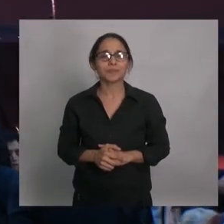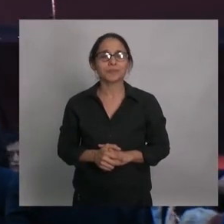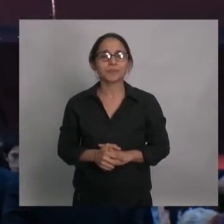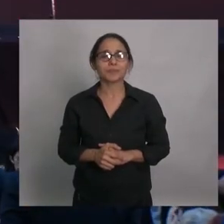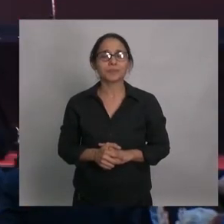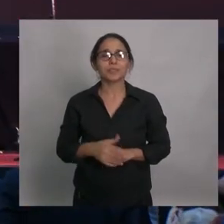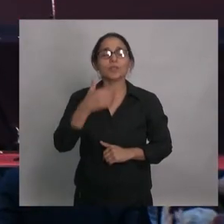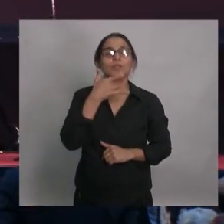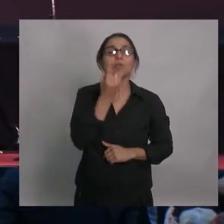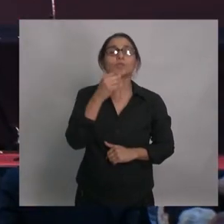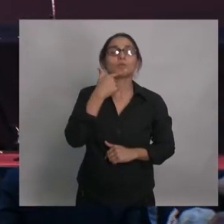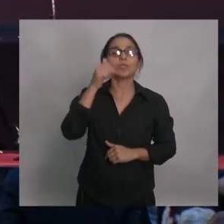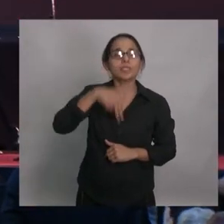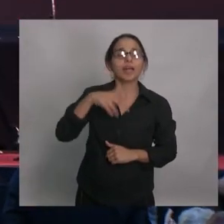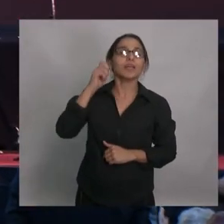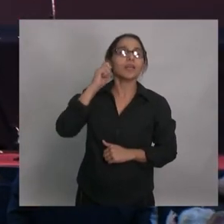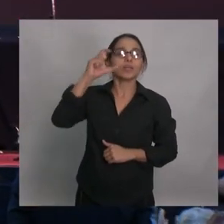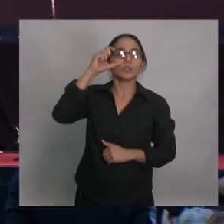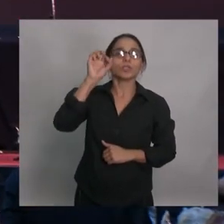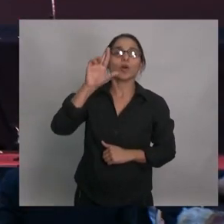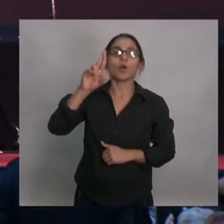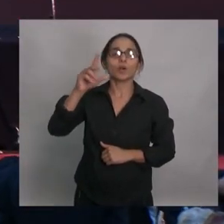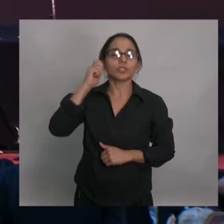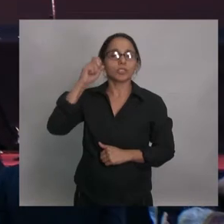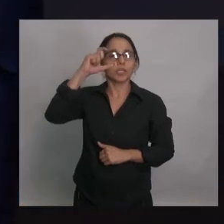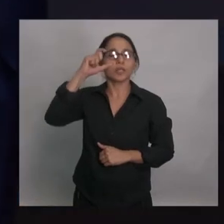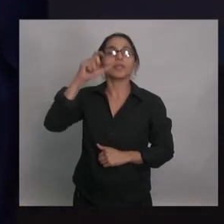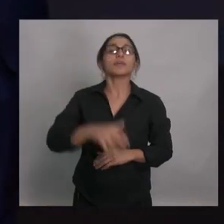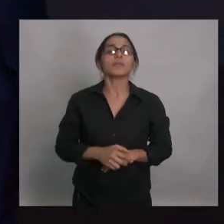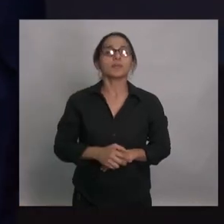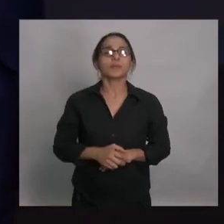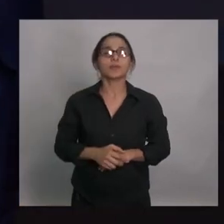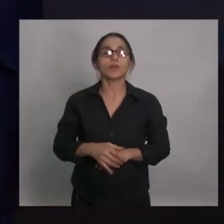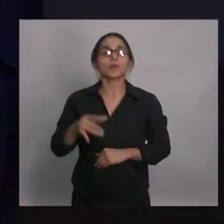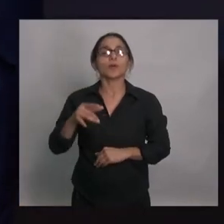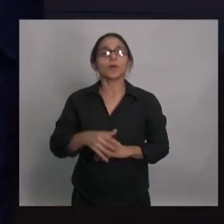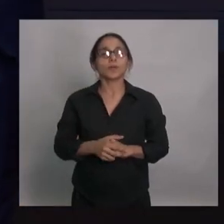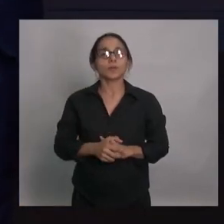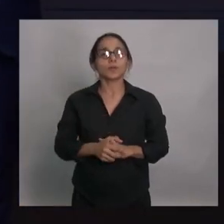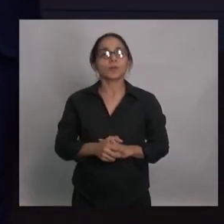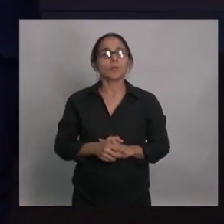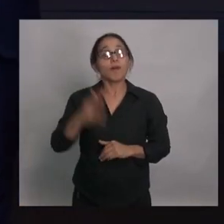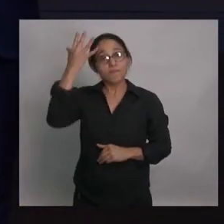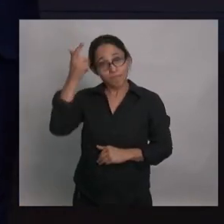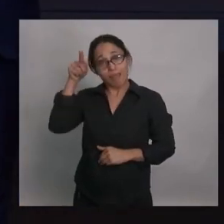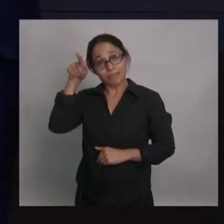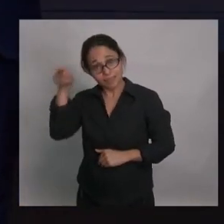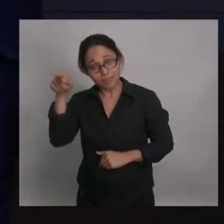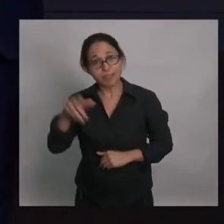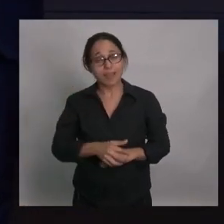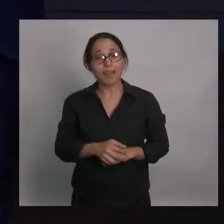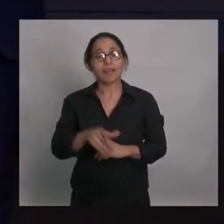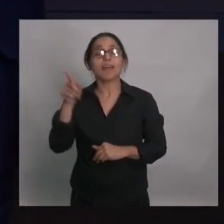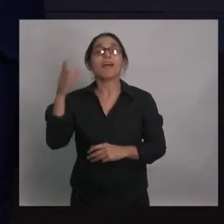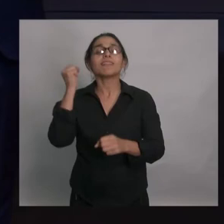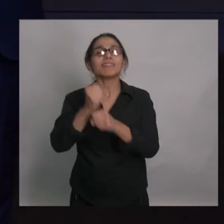susan george es el transnational institute francesa él trabaja el transnational institute